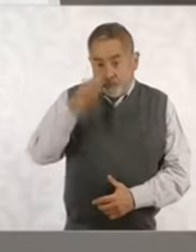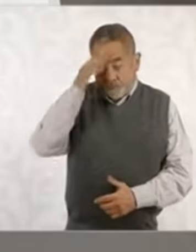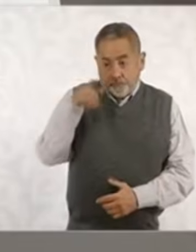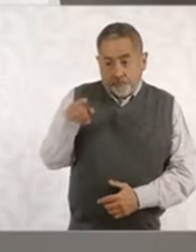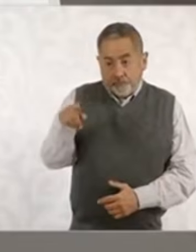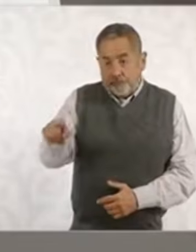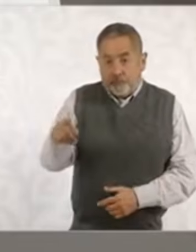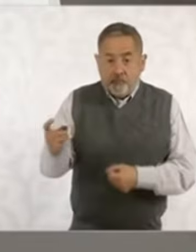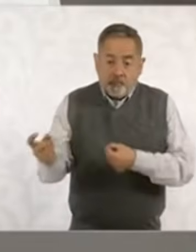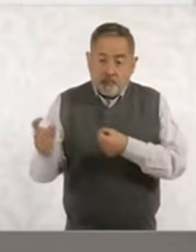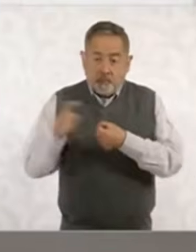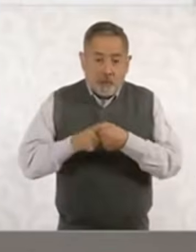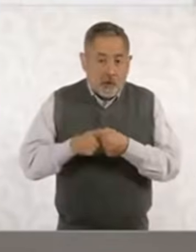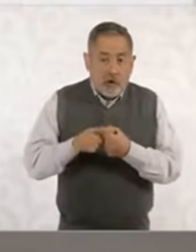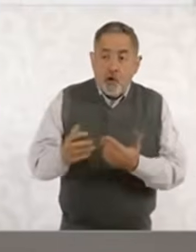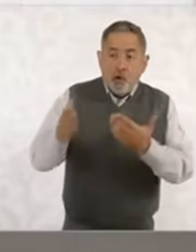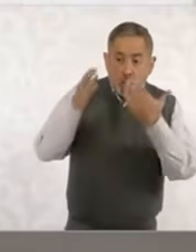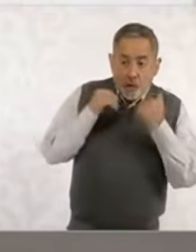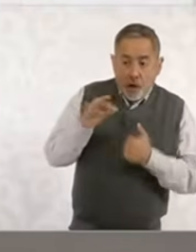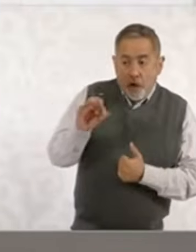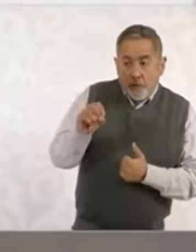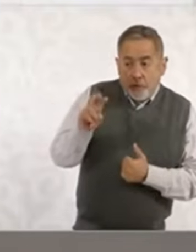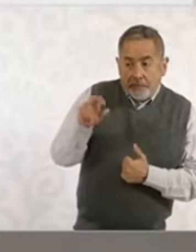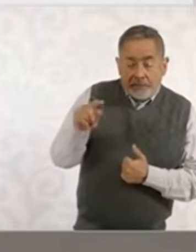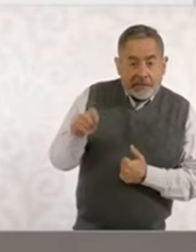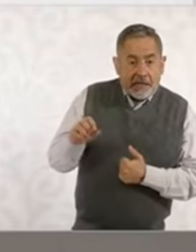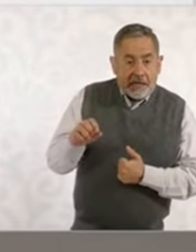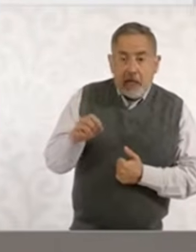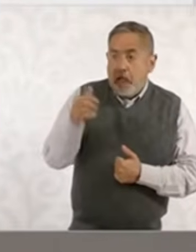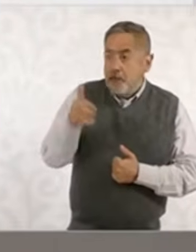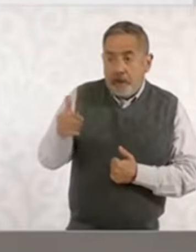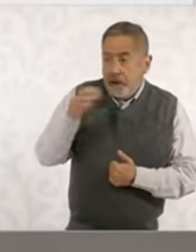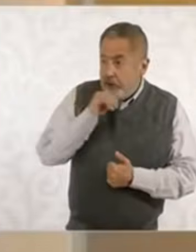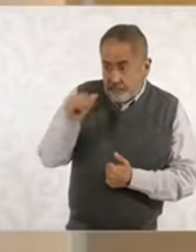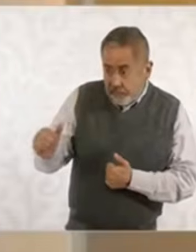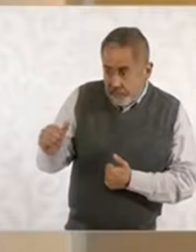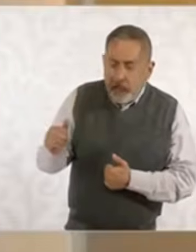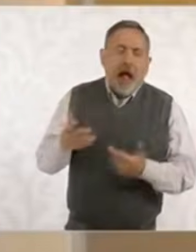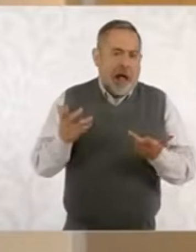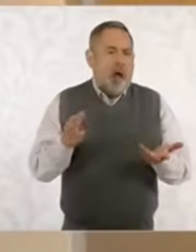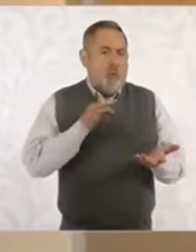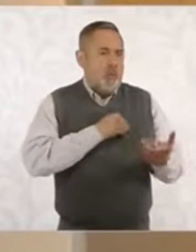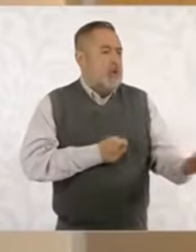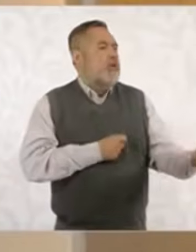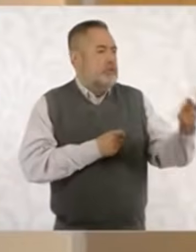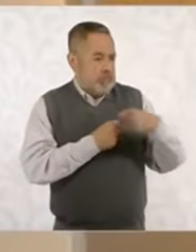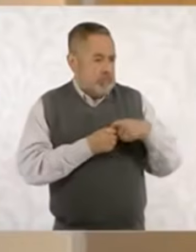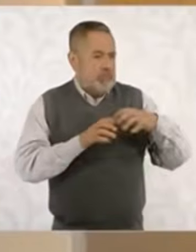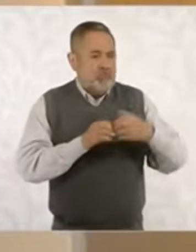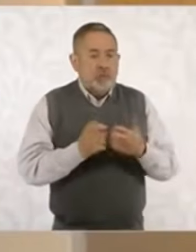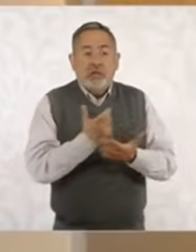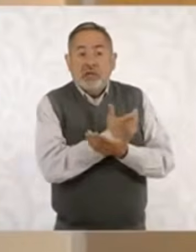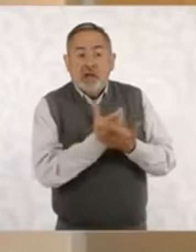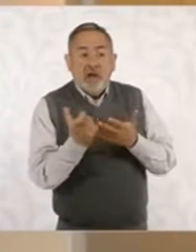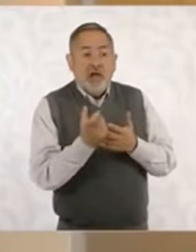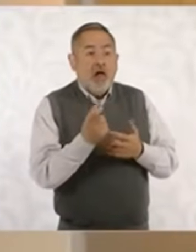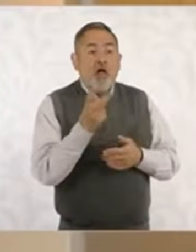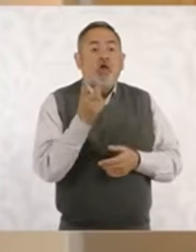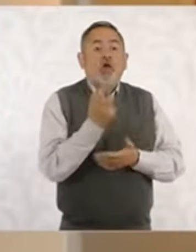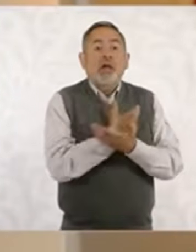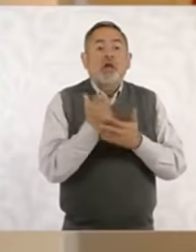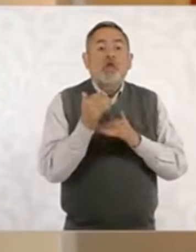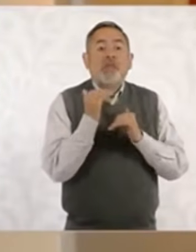no deben de tener propiedad y deben de ganar menos de 2 salarios mínimos. Cuando se hace ya el filtro, nos